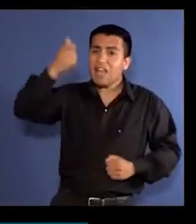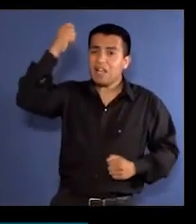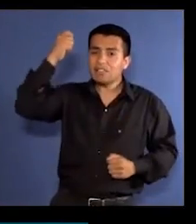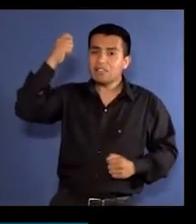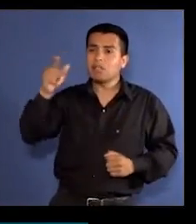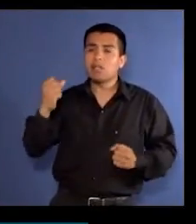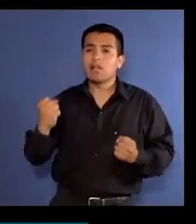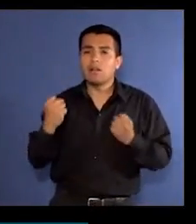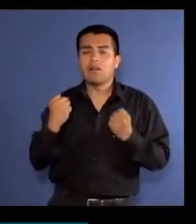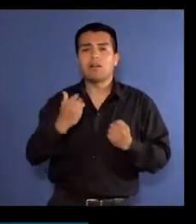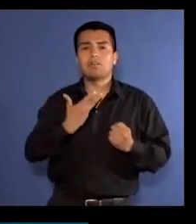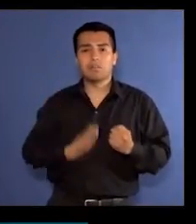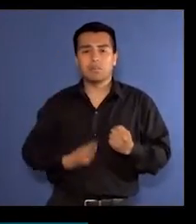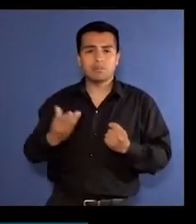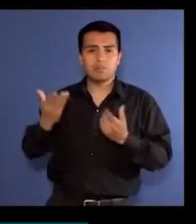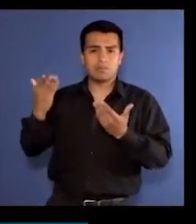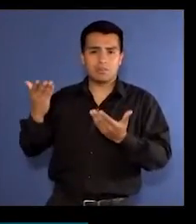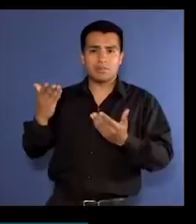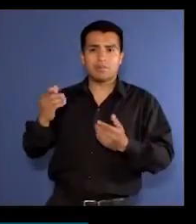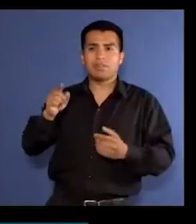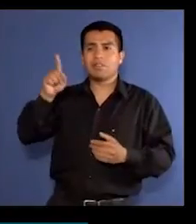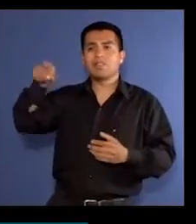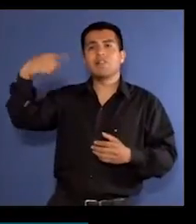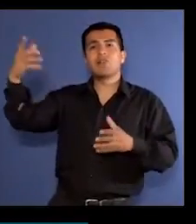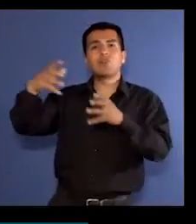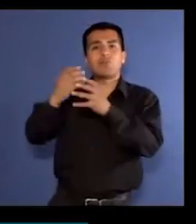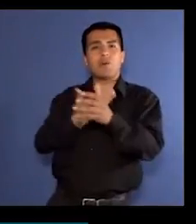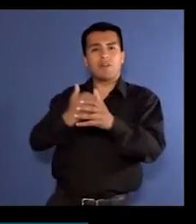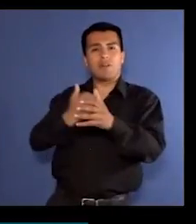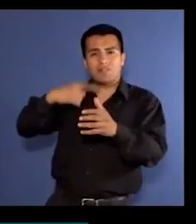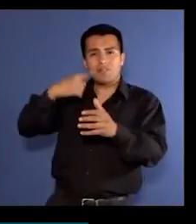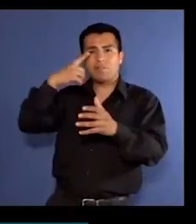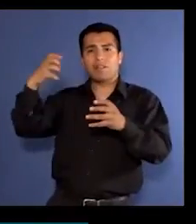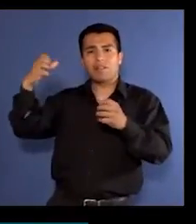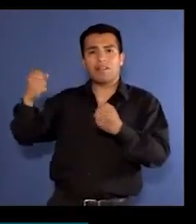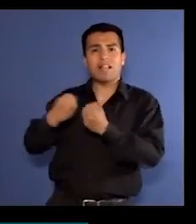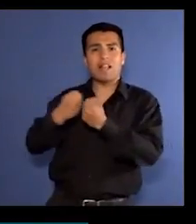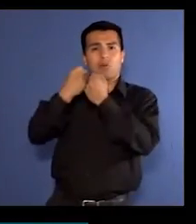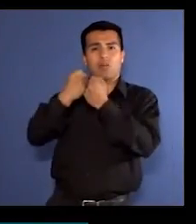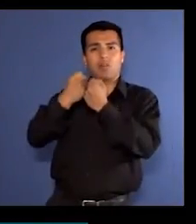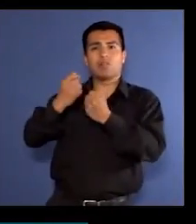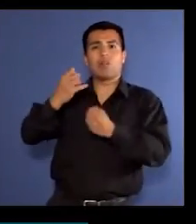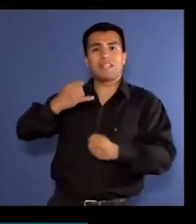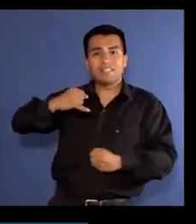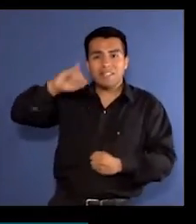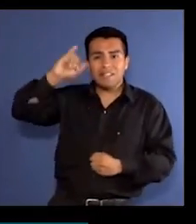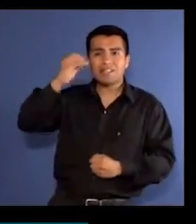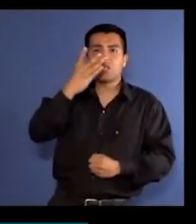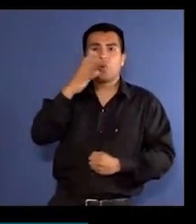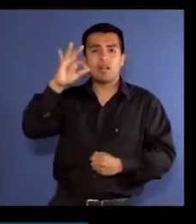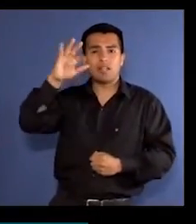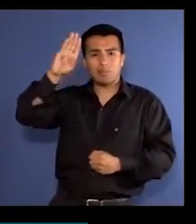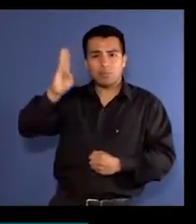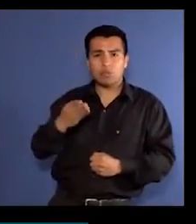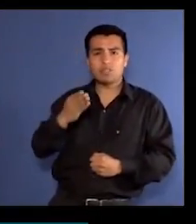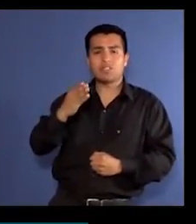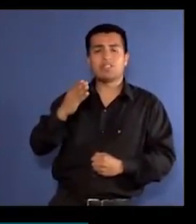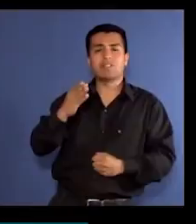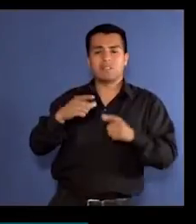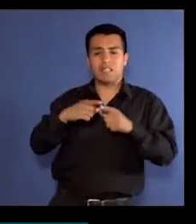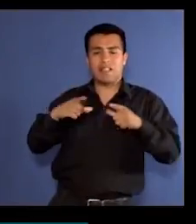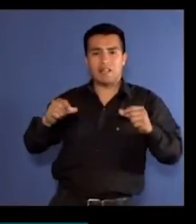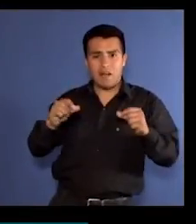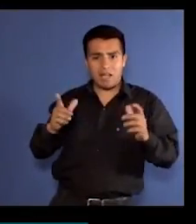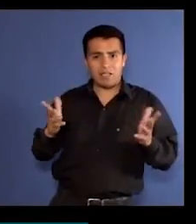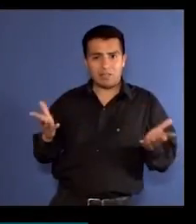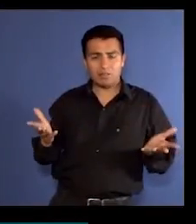pero con el acuerdo con el Fondo Monetario, con la tasa del 40% de intereses de los LEVAX, apenas hemos